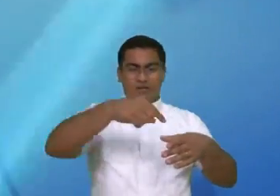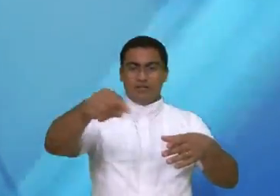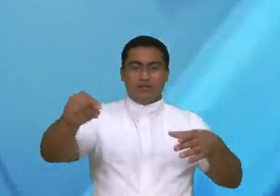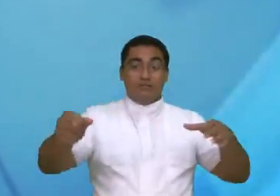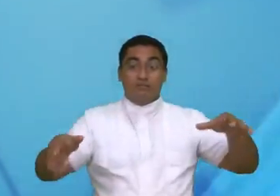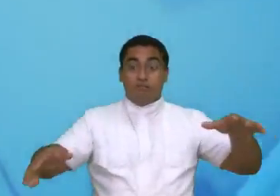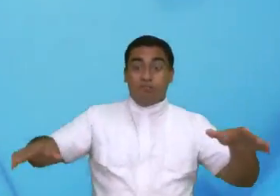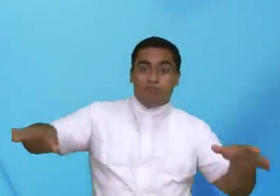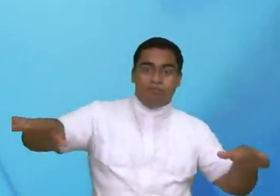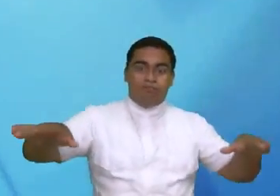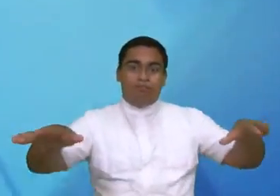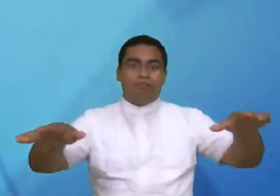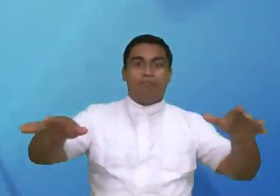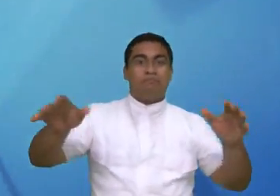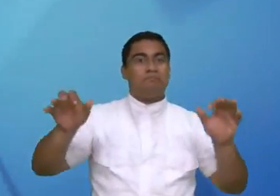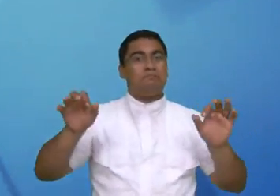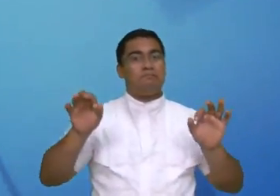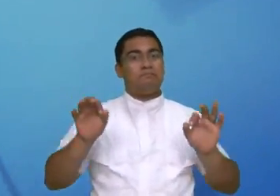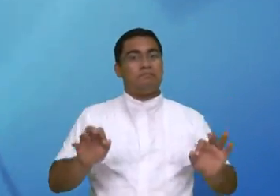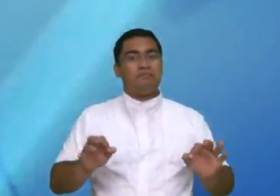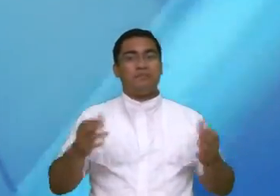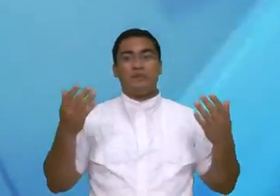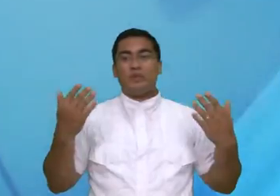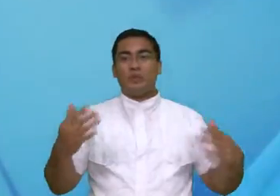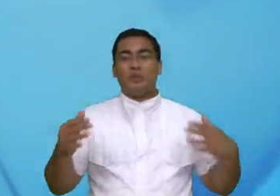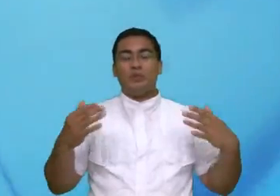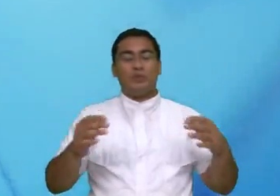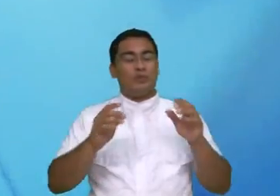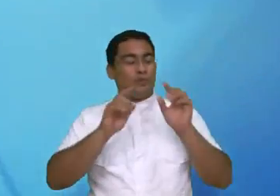iluminando y destellando